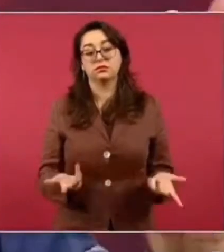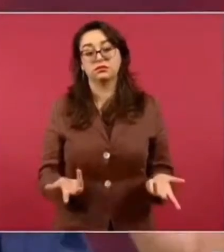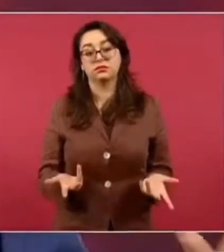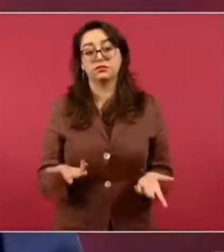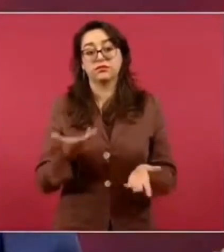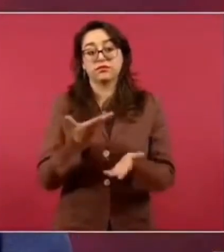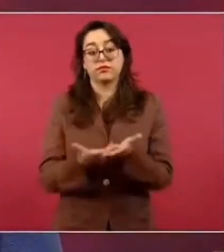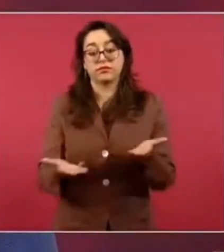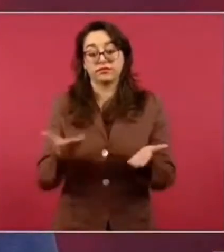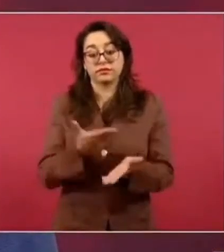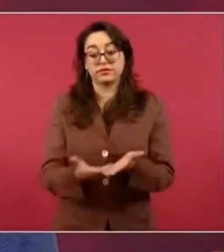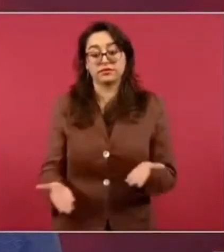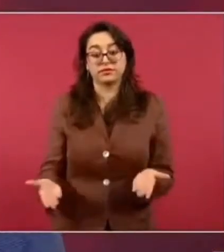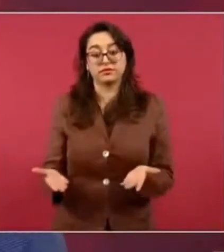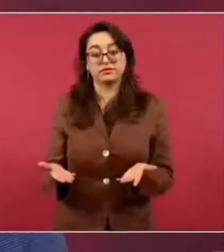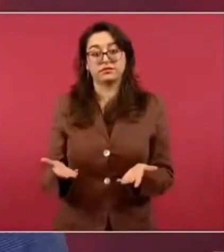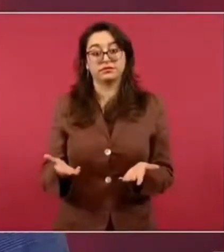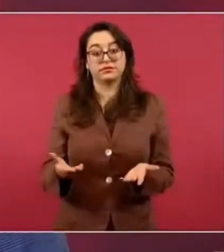tomemos en cuenta